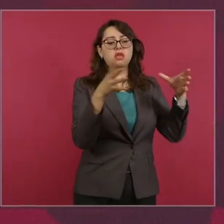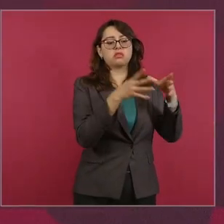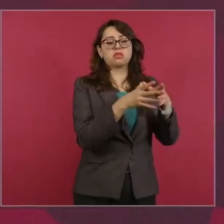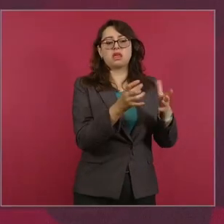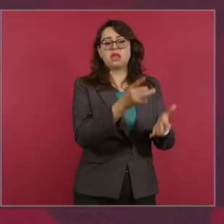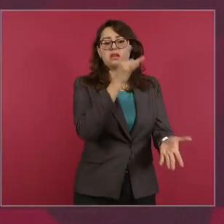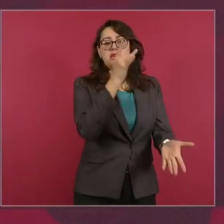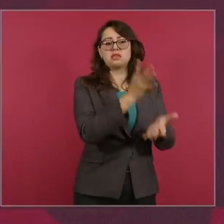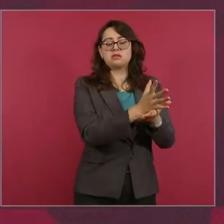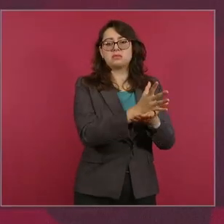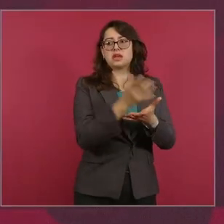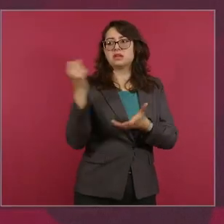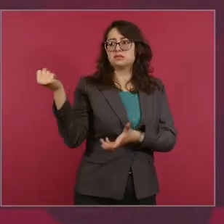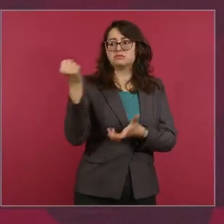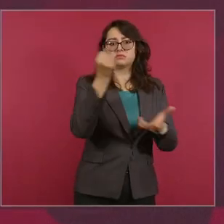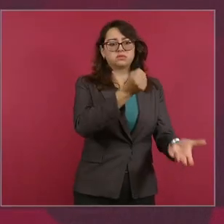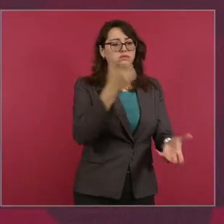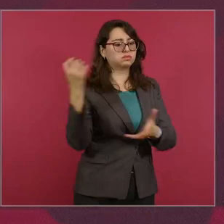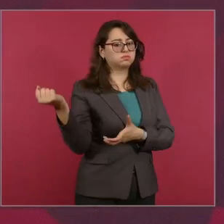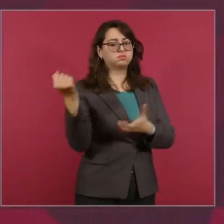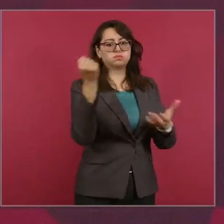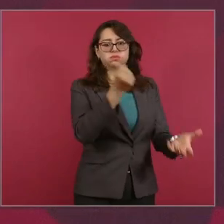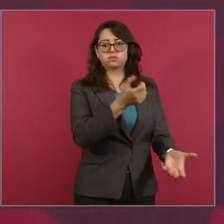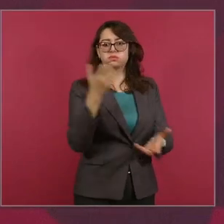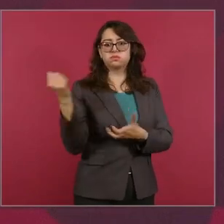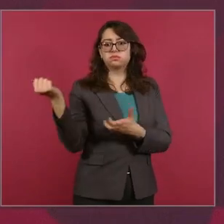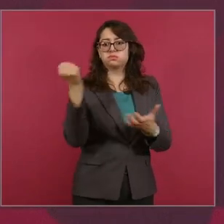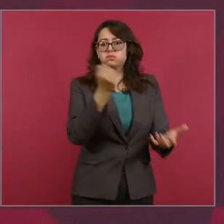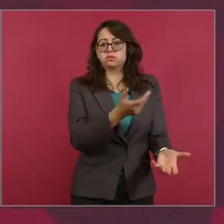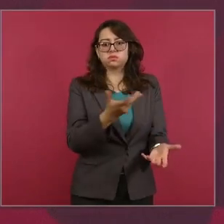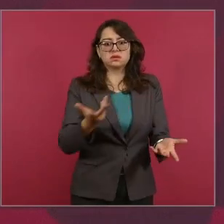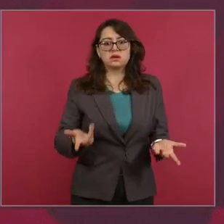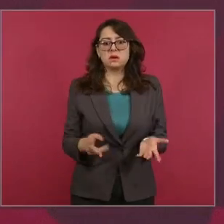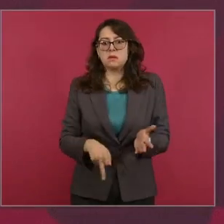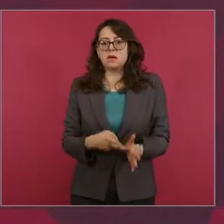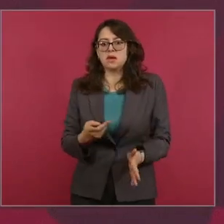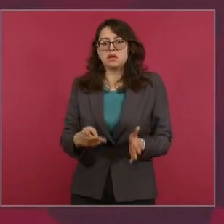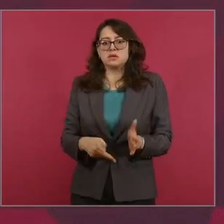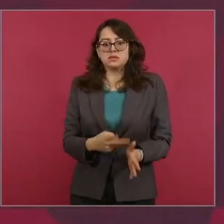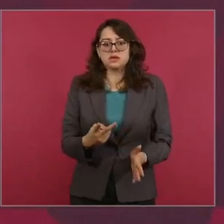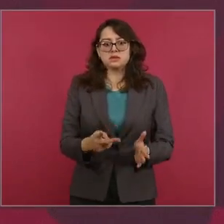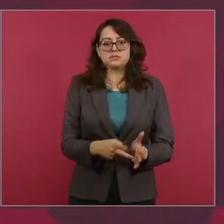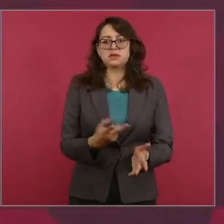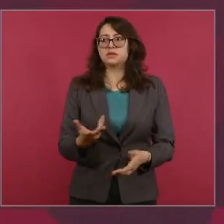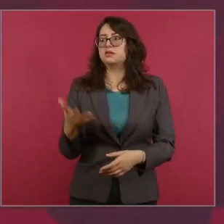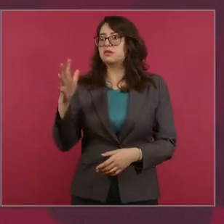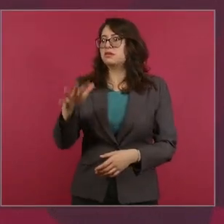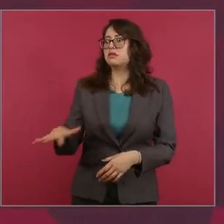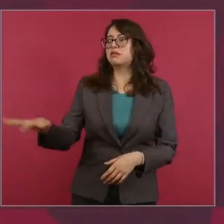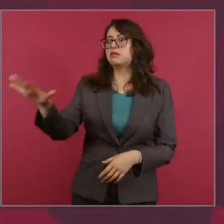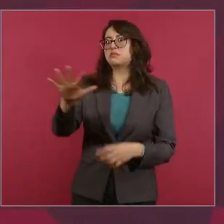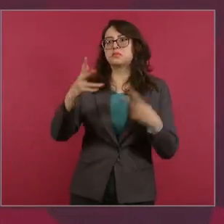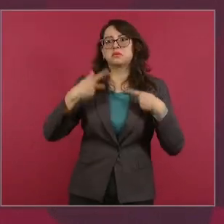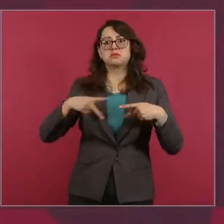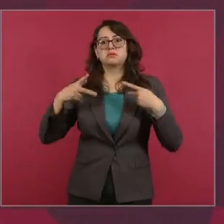y era el premio que le dejaba la oligarquía